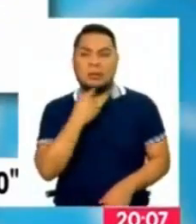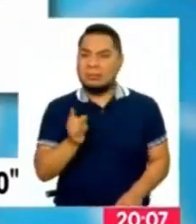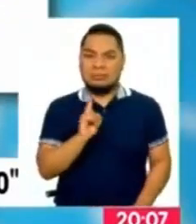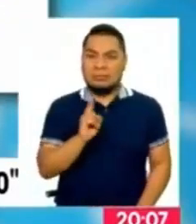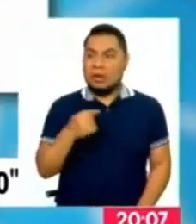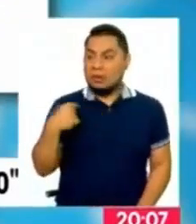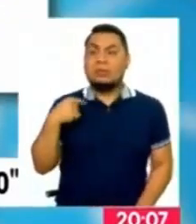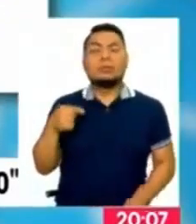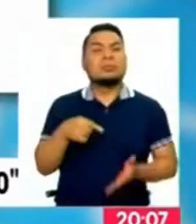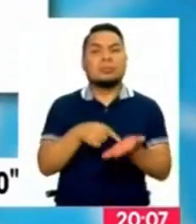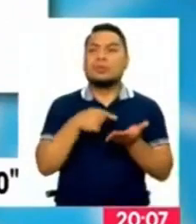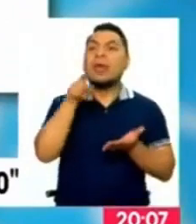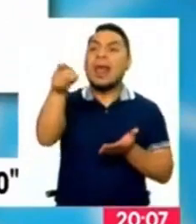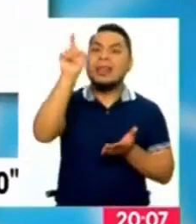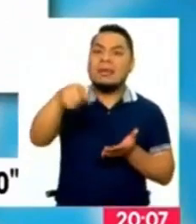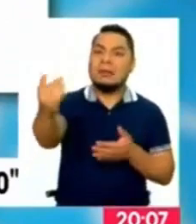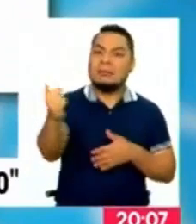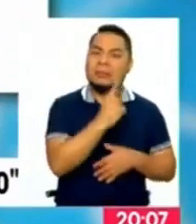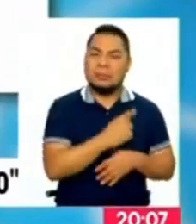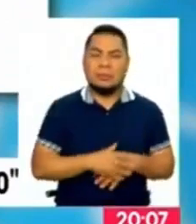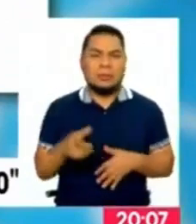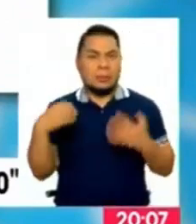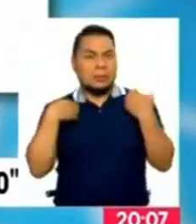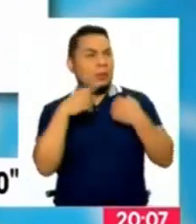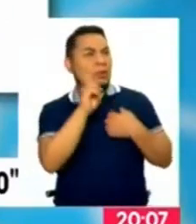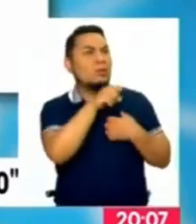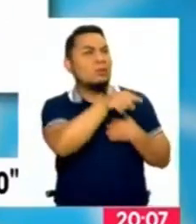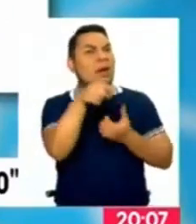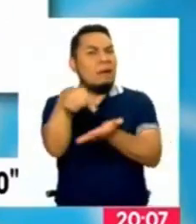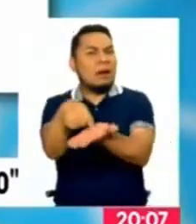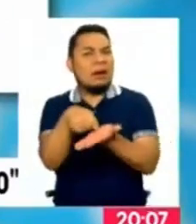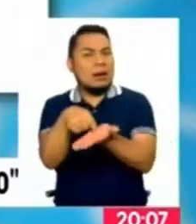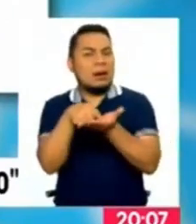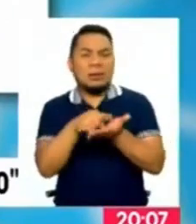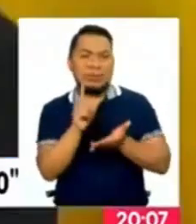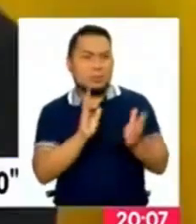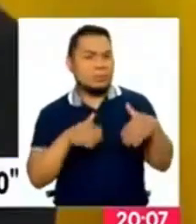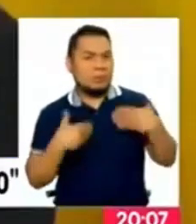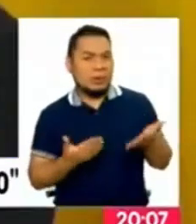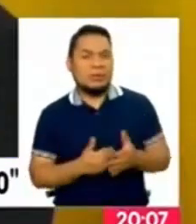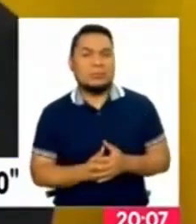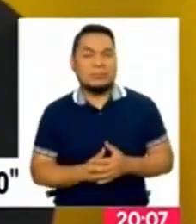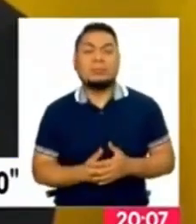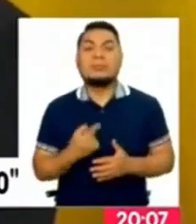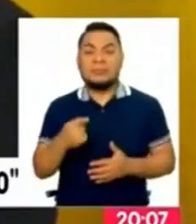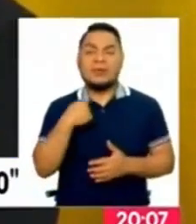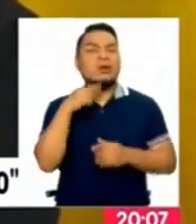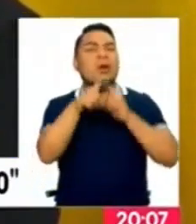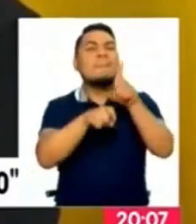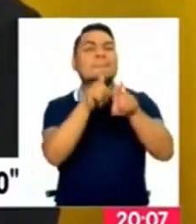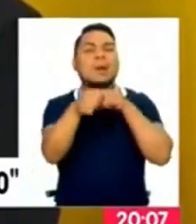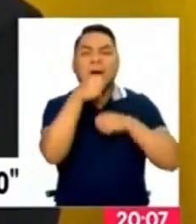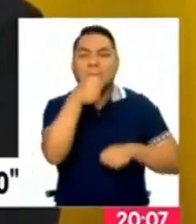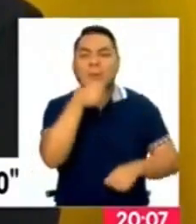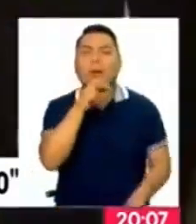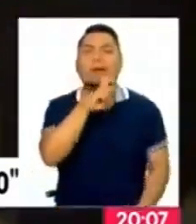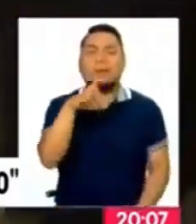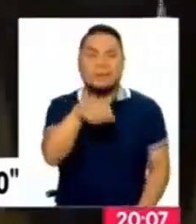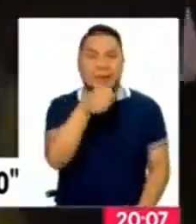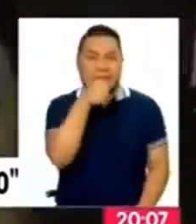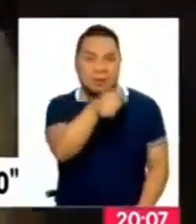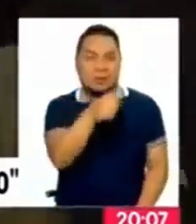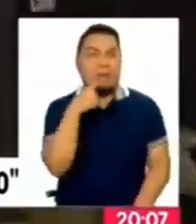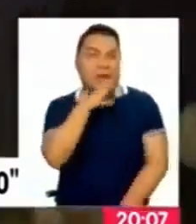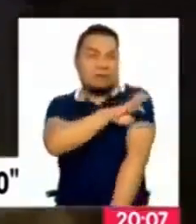coronel harbey colchado a cargo de capturar a los prófugos del gobierno sólo dos días después de que la fiscal de la nación patricia